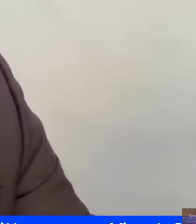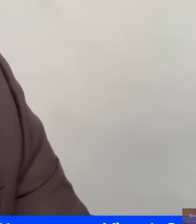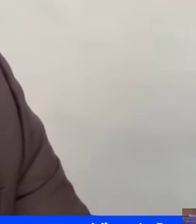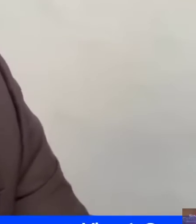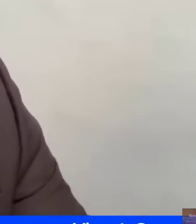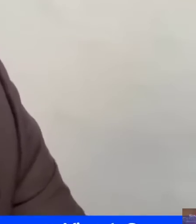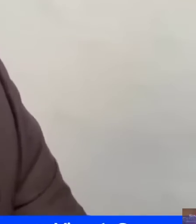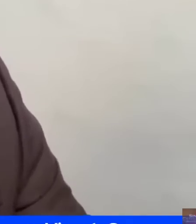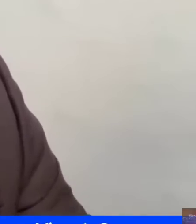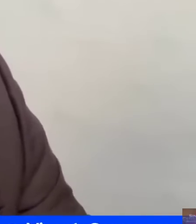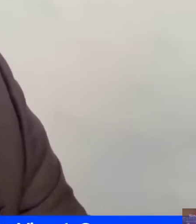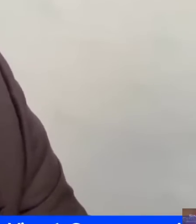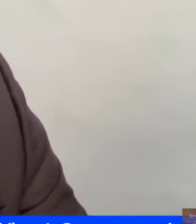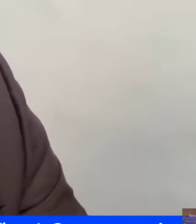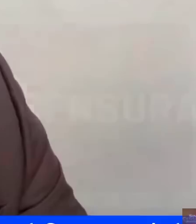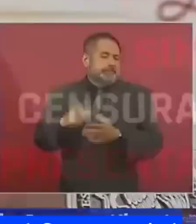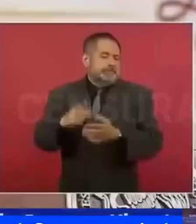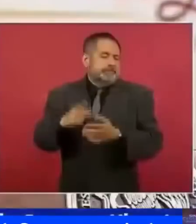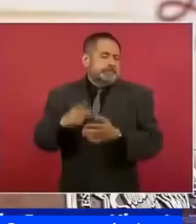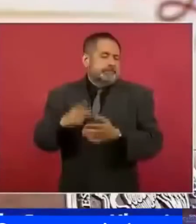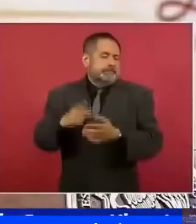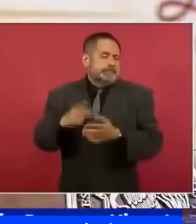con Laura y con Alina.